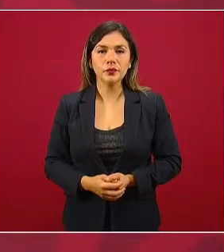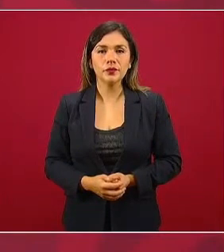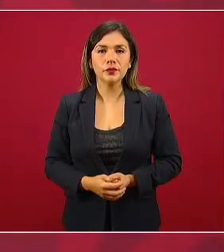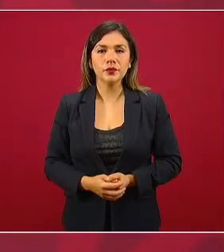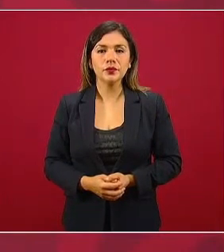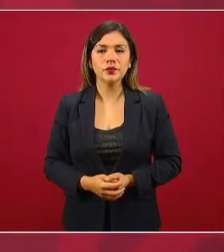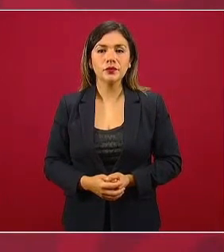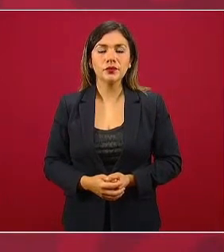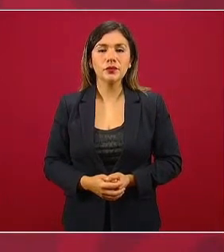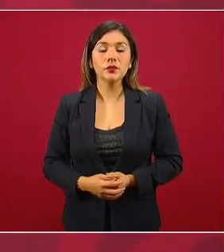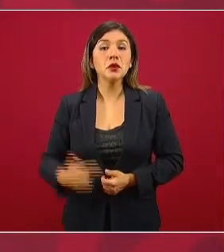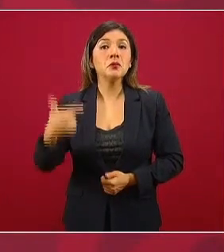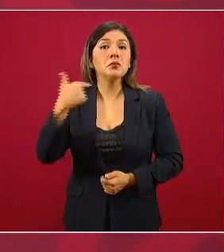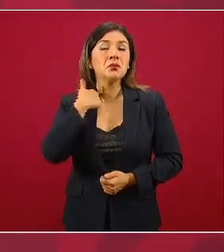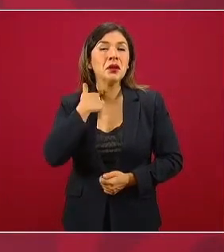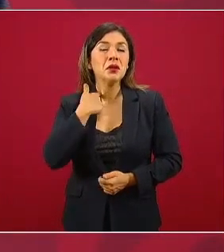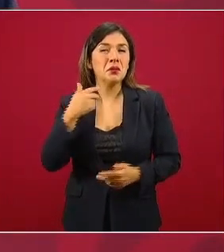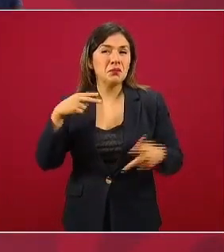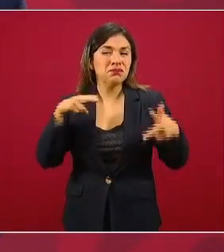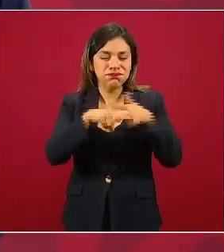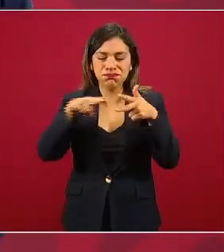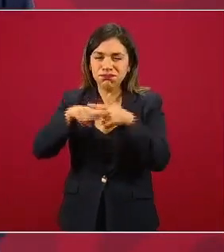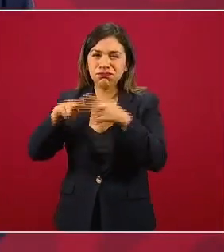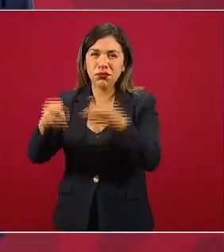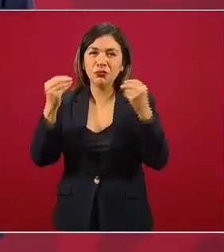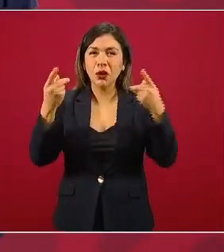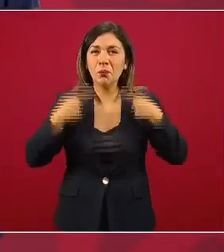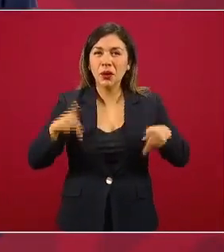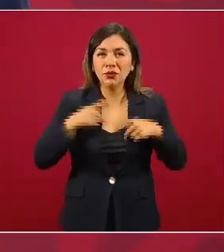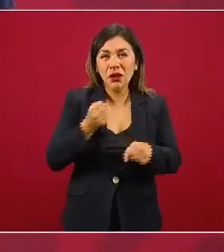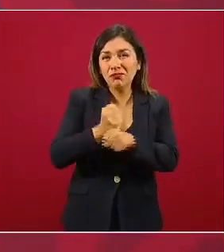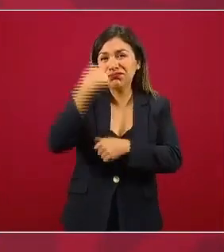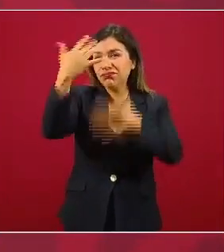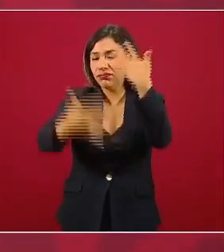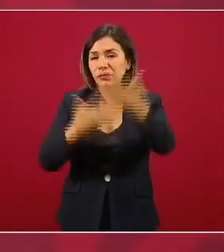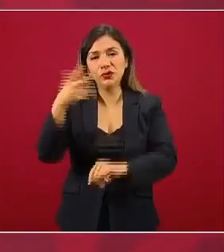no a las masacres, no a la violencia.